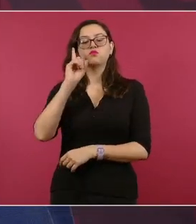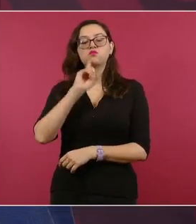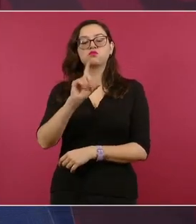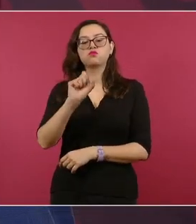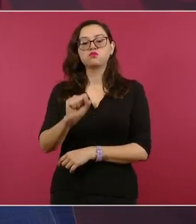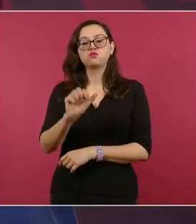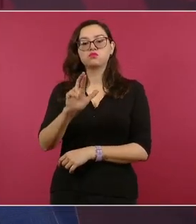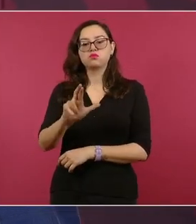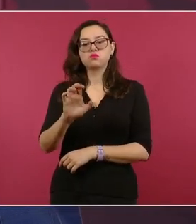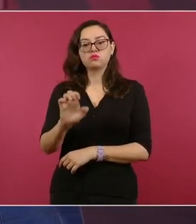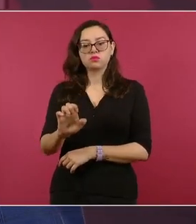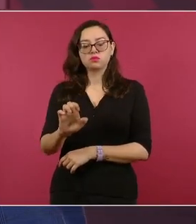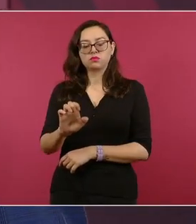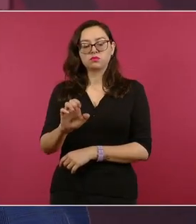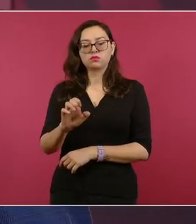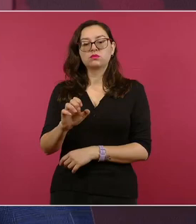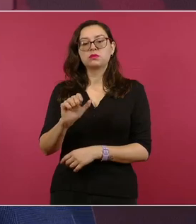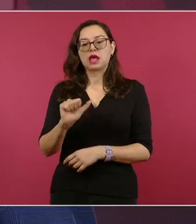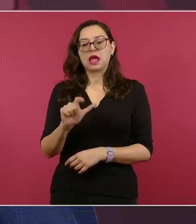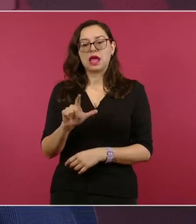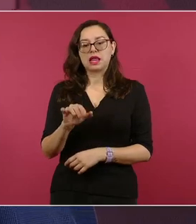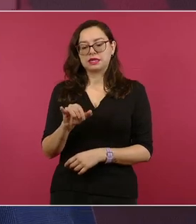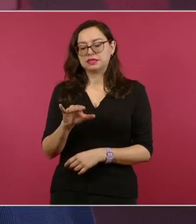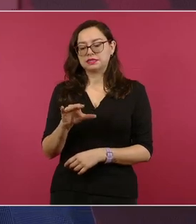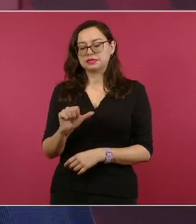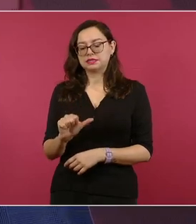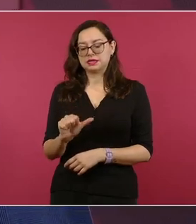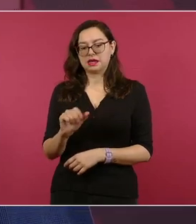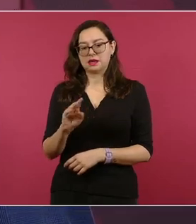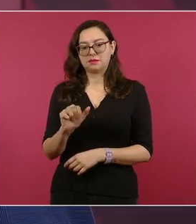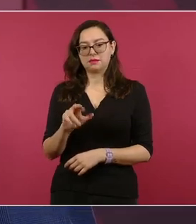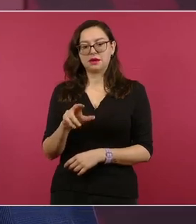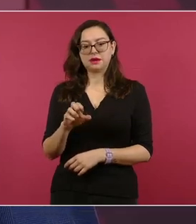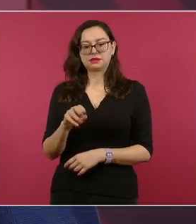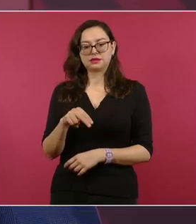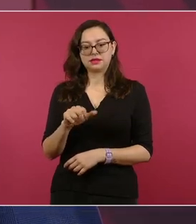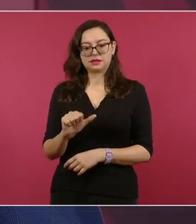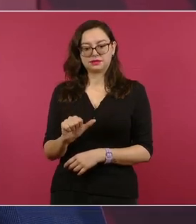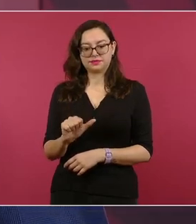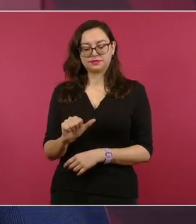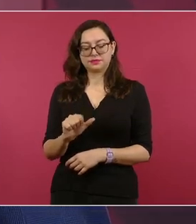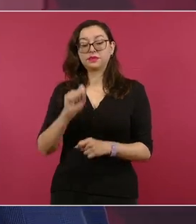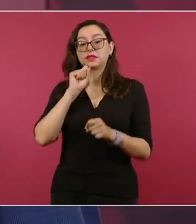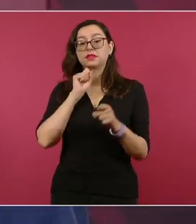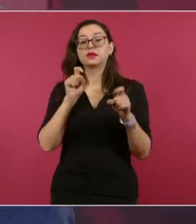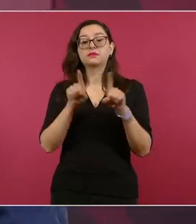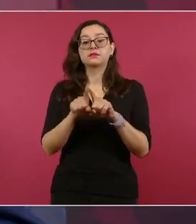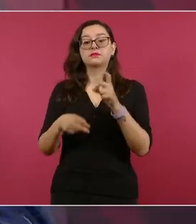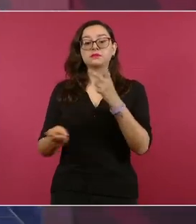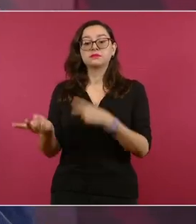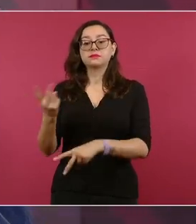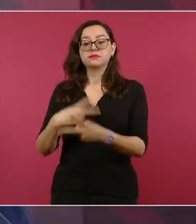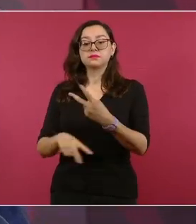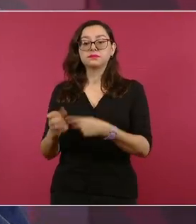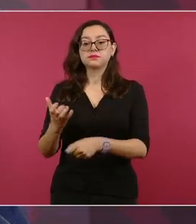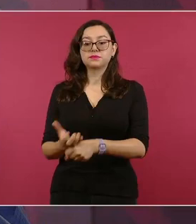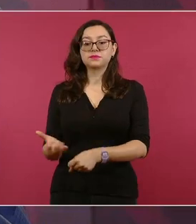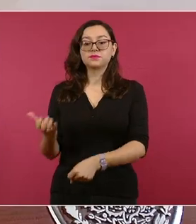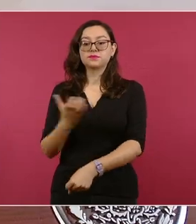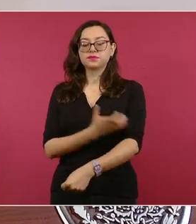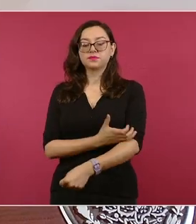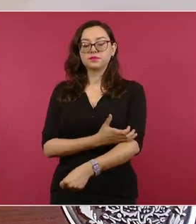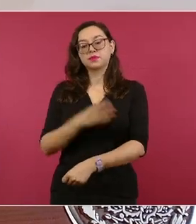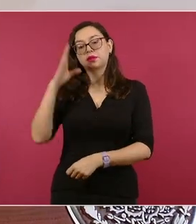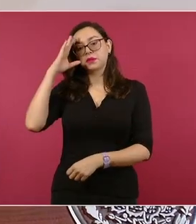Exteriores, Alicia Bárcena, y también nos acompaña el